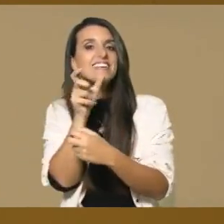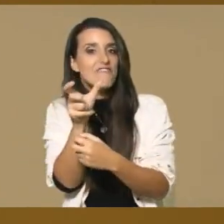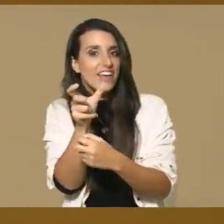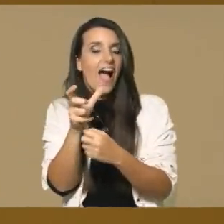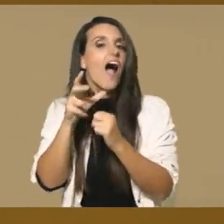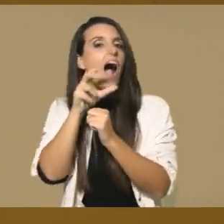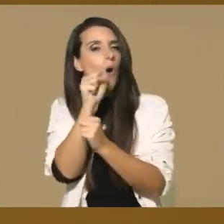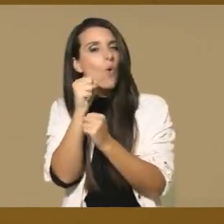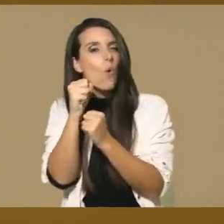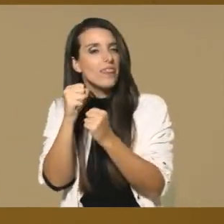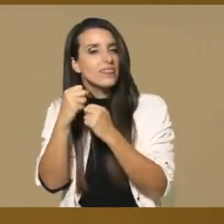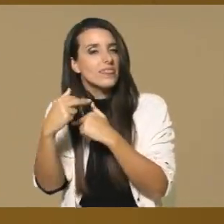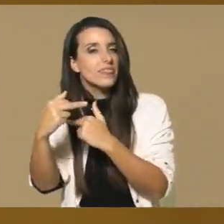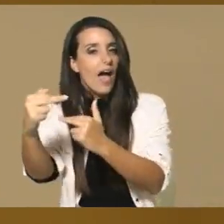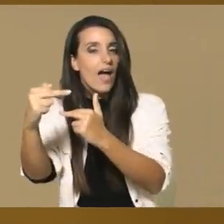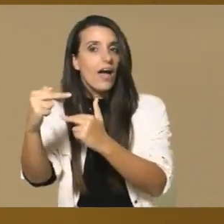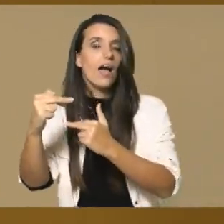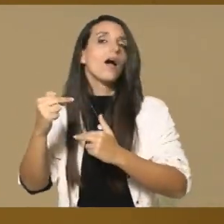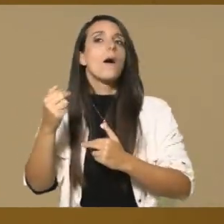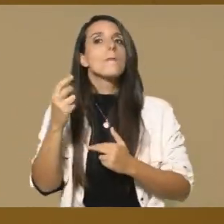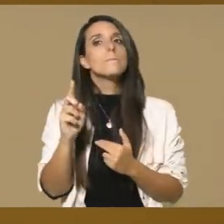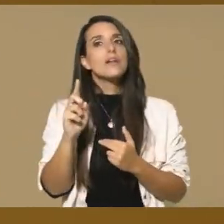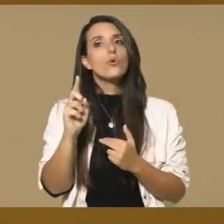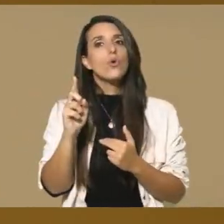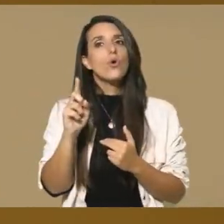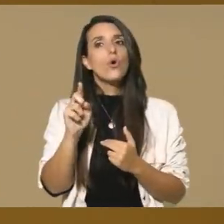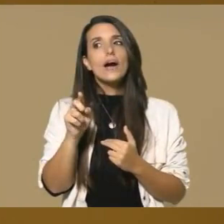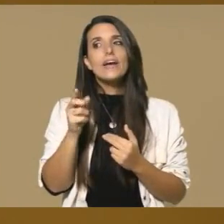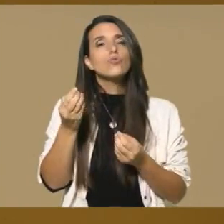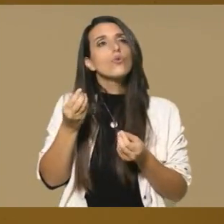allá de sus posibilidades, ¿no? Esto